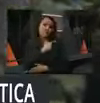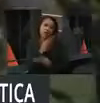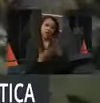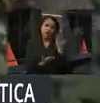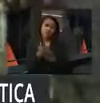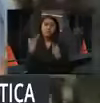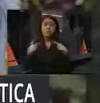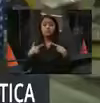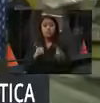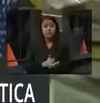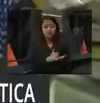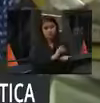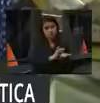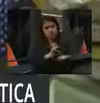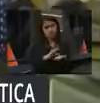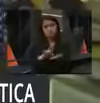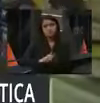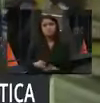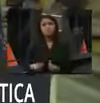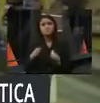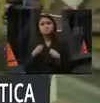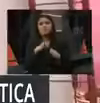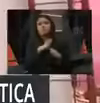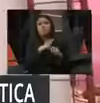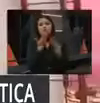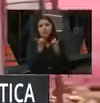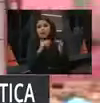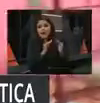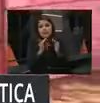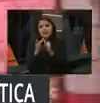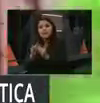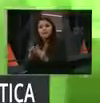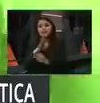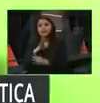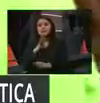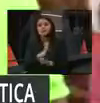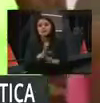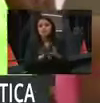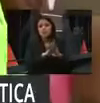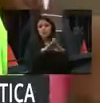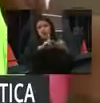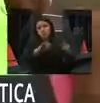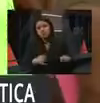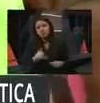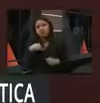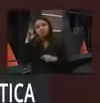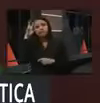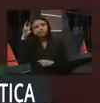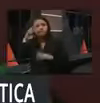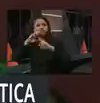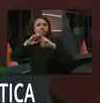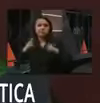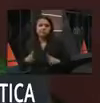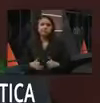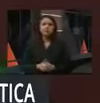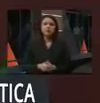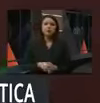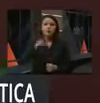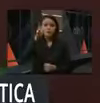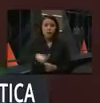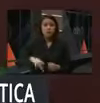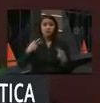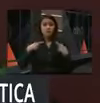los que perdieron todo viven a la intemperie y queden bajo los con los sueños distribuidos de veras el